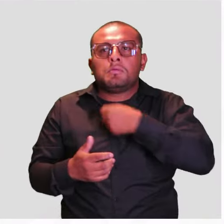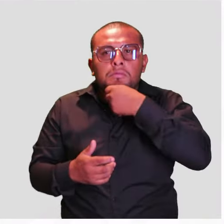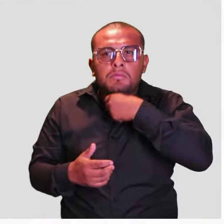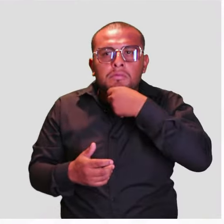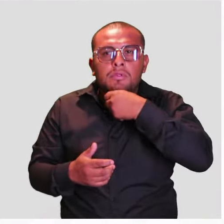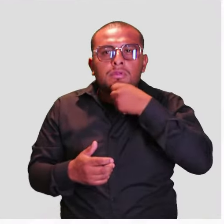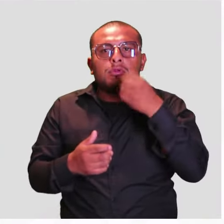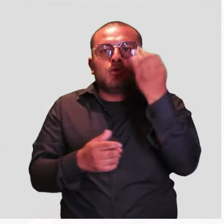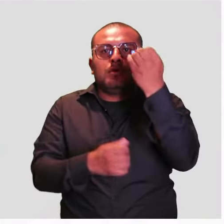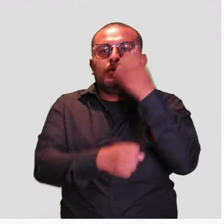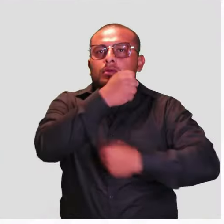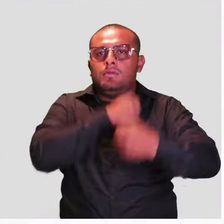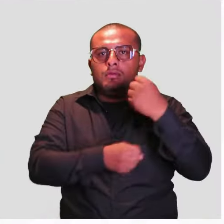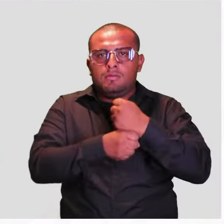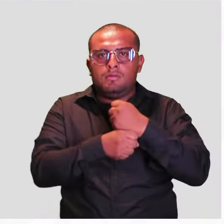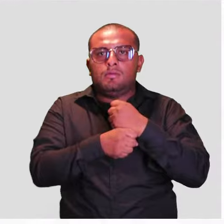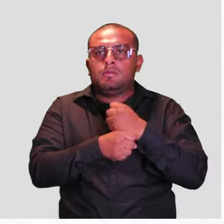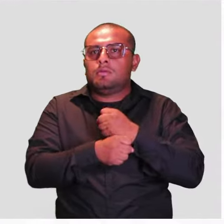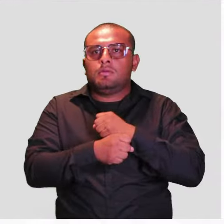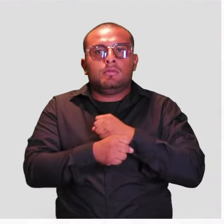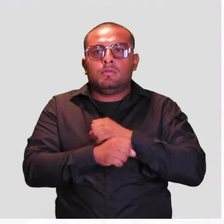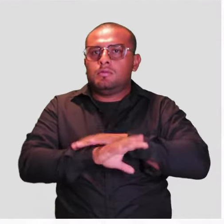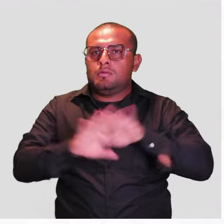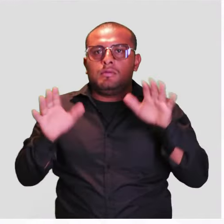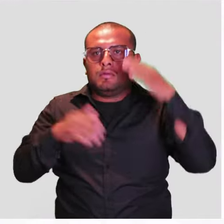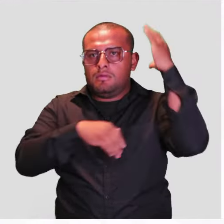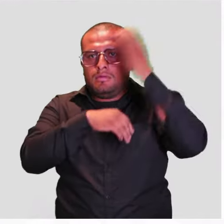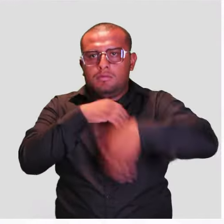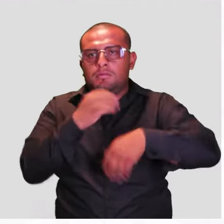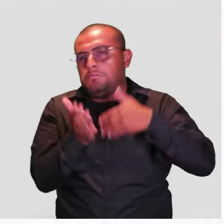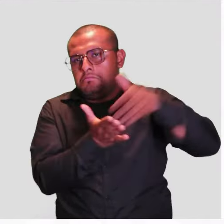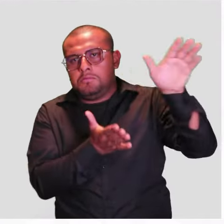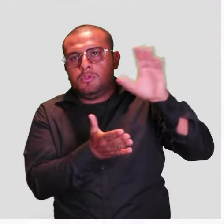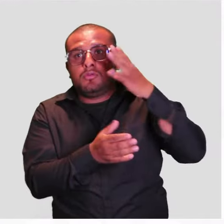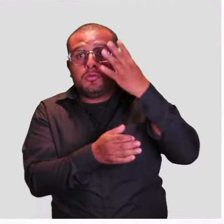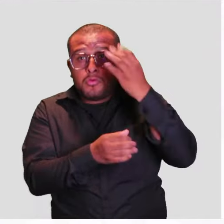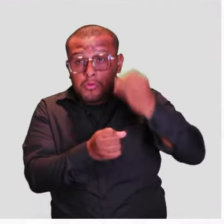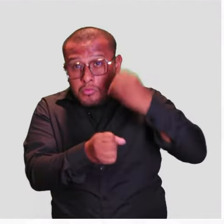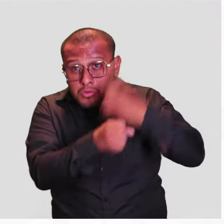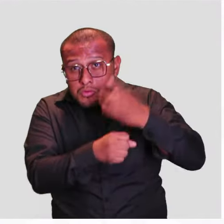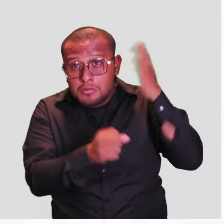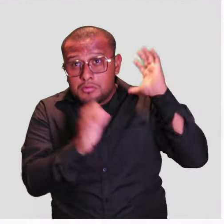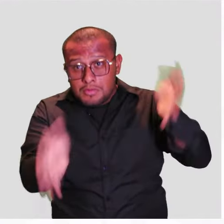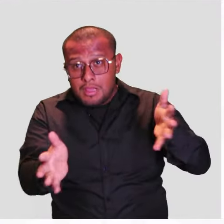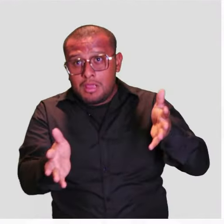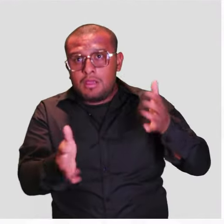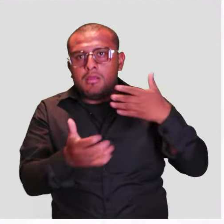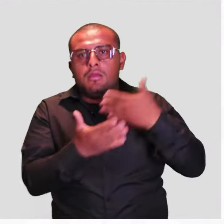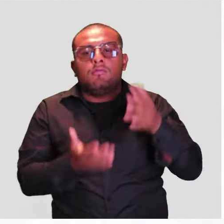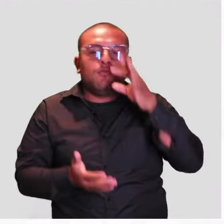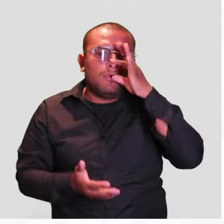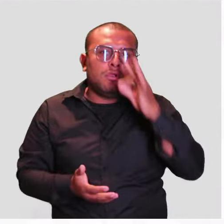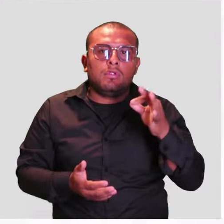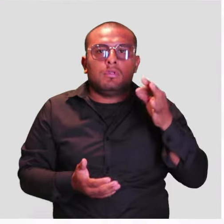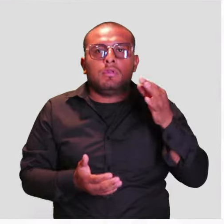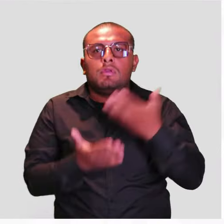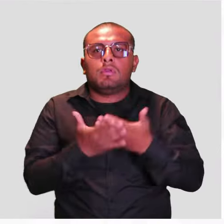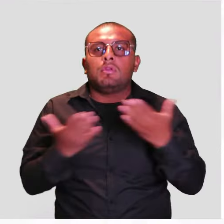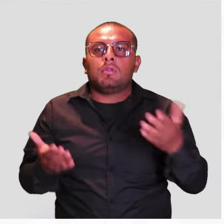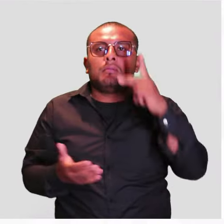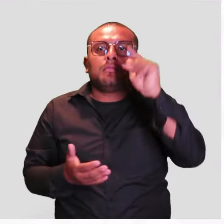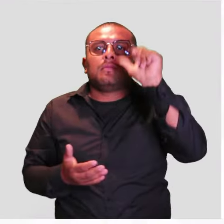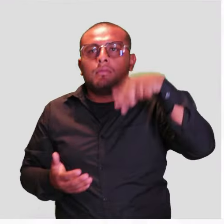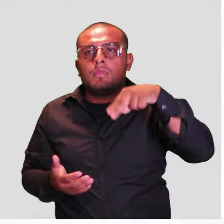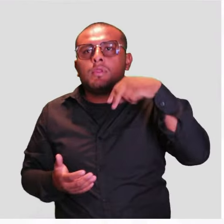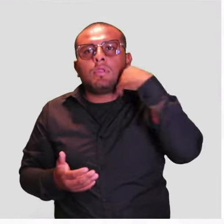puede seguir prometiendo lo que no han querido cumplir. Ya tuvieron su oportunidad y nos fallaron. El PAN se quiere perpetuar en el poder a pesar de los malos resultados.